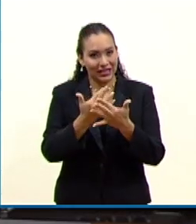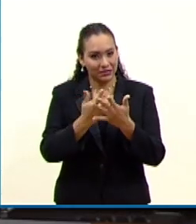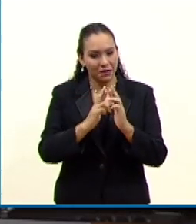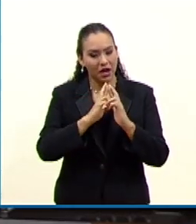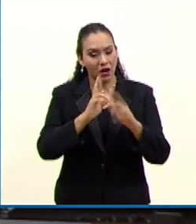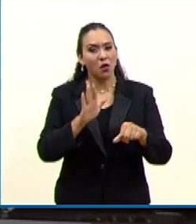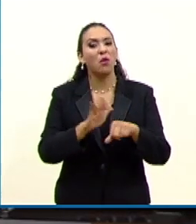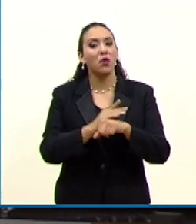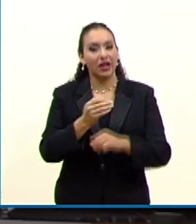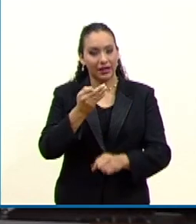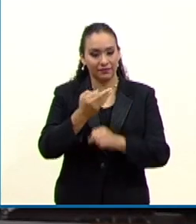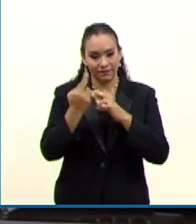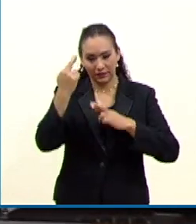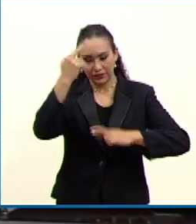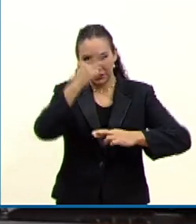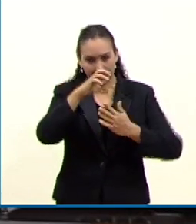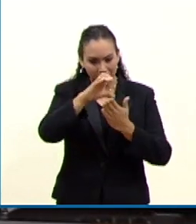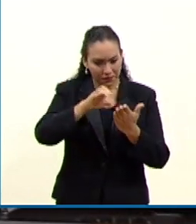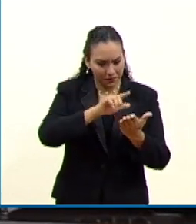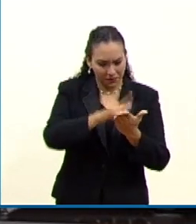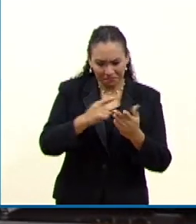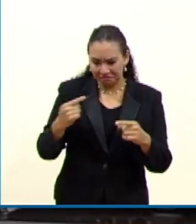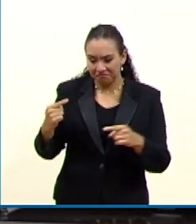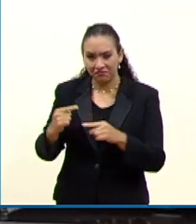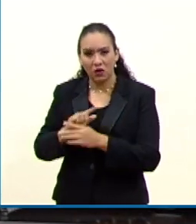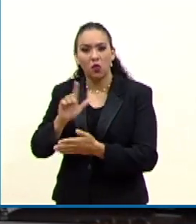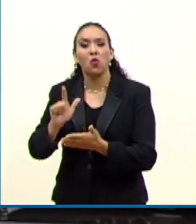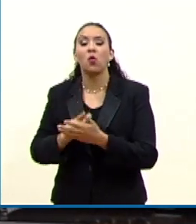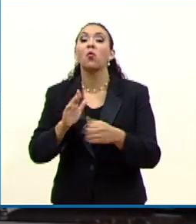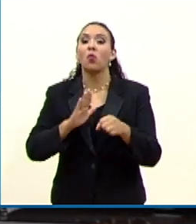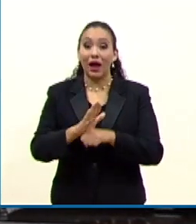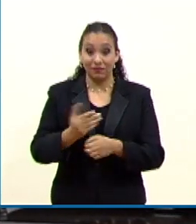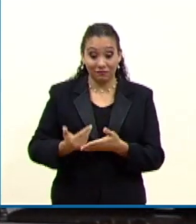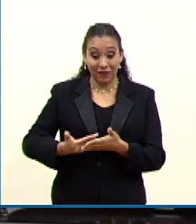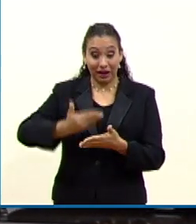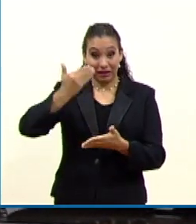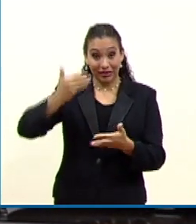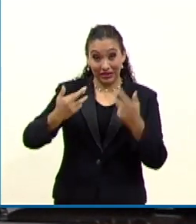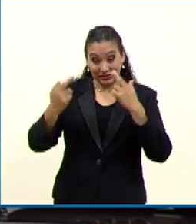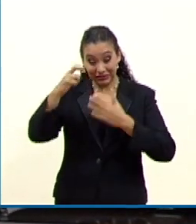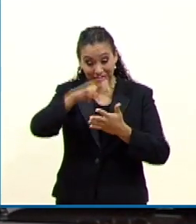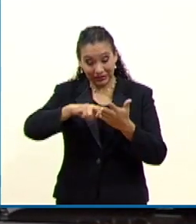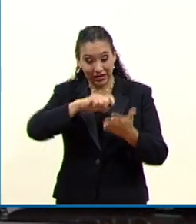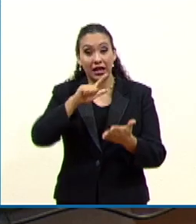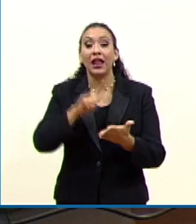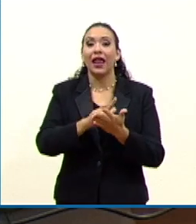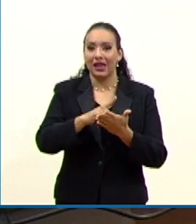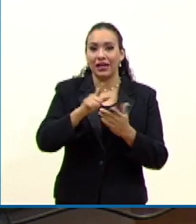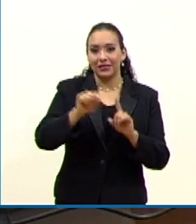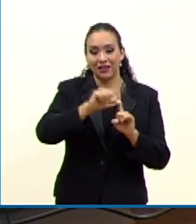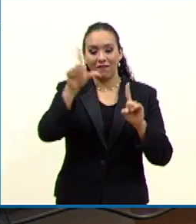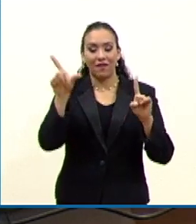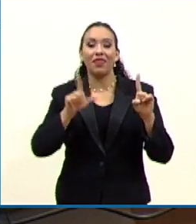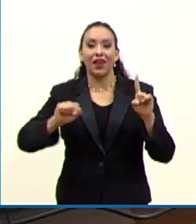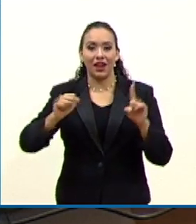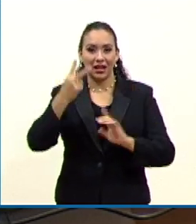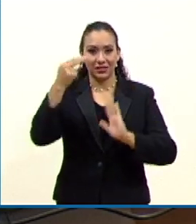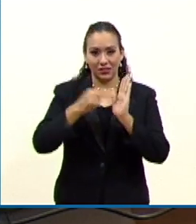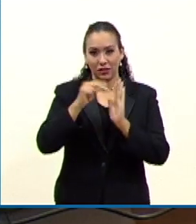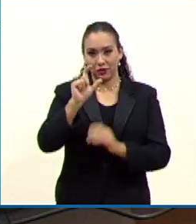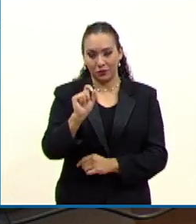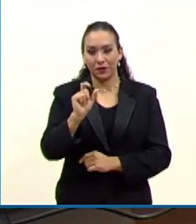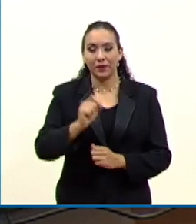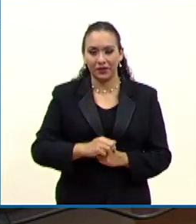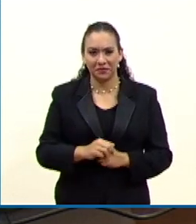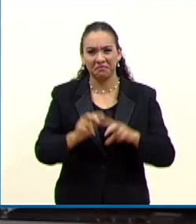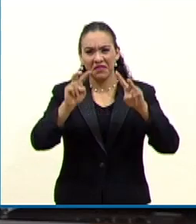de inconstitucionalidad contra el decreto por el que se reformaron y derogaron diversas disposiciones de leyes federales en 2020.